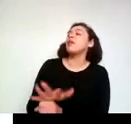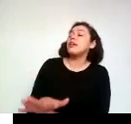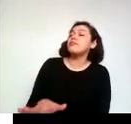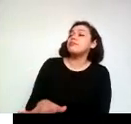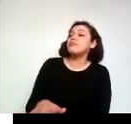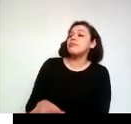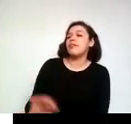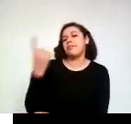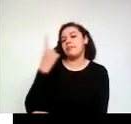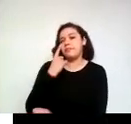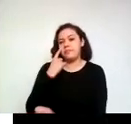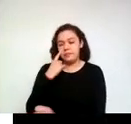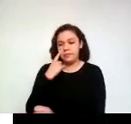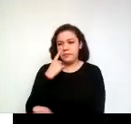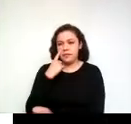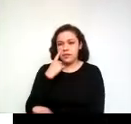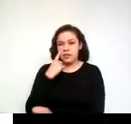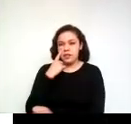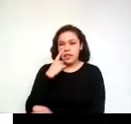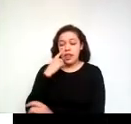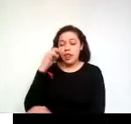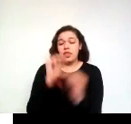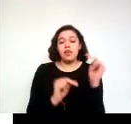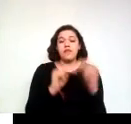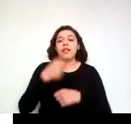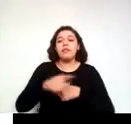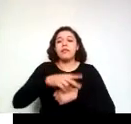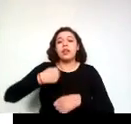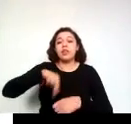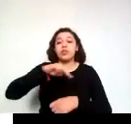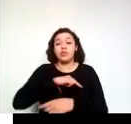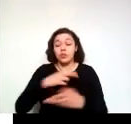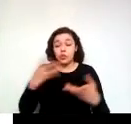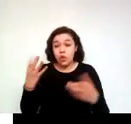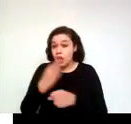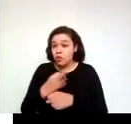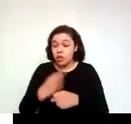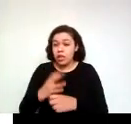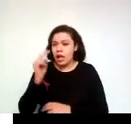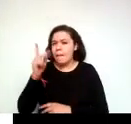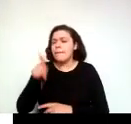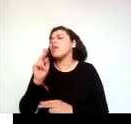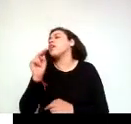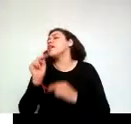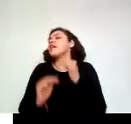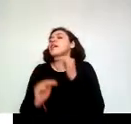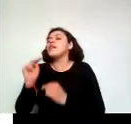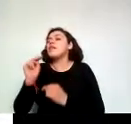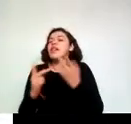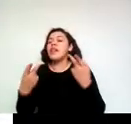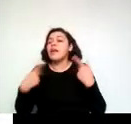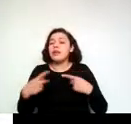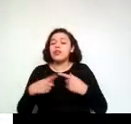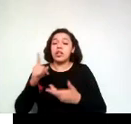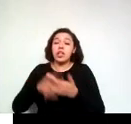vimos, nos ubican el nivel de riesgo en el que nos encontramos a nivel del colaborador, es decir,